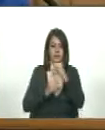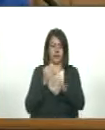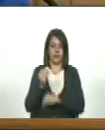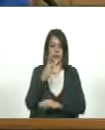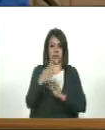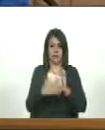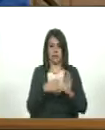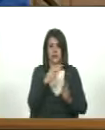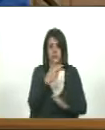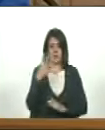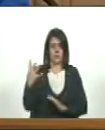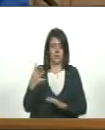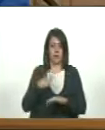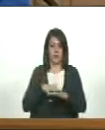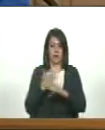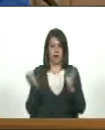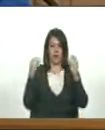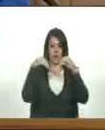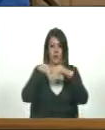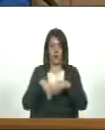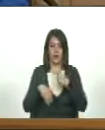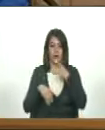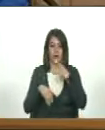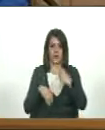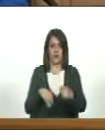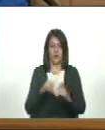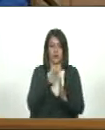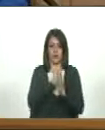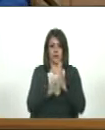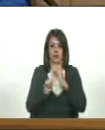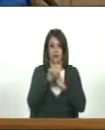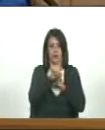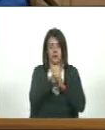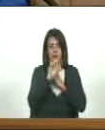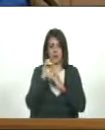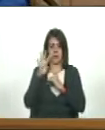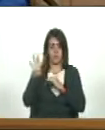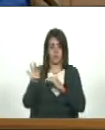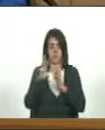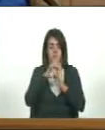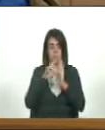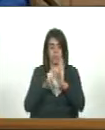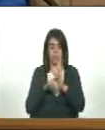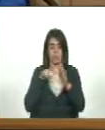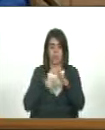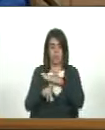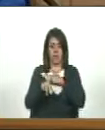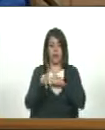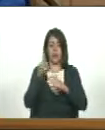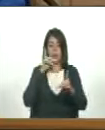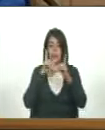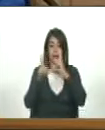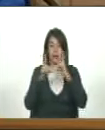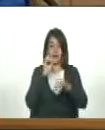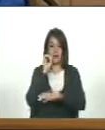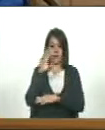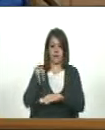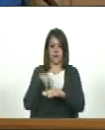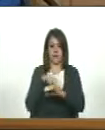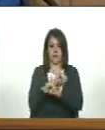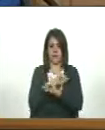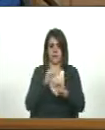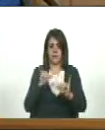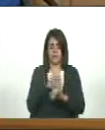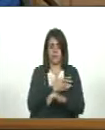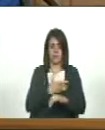financiero 2024, de conformidad con lo establecido en el artículo 104 del Reglamento Interior y de Debate de la Asamblea Nacional.